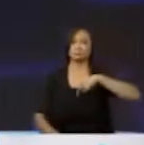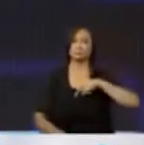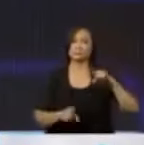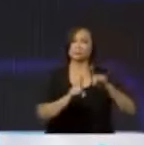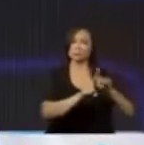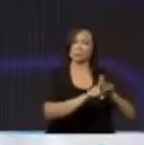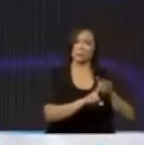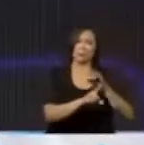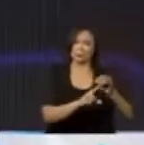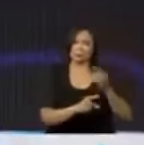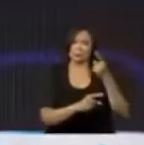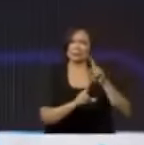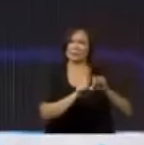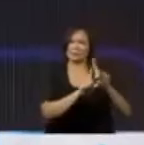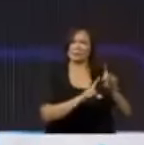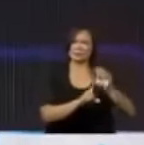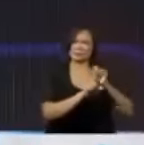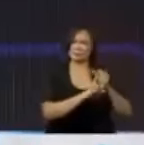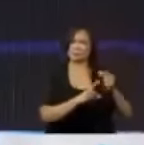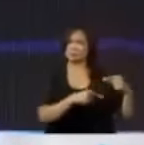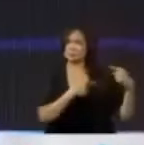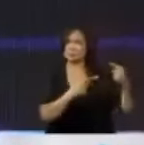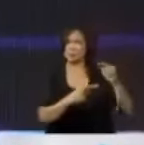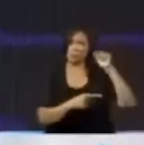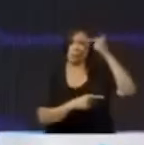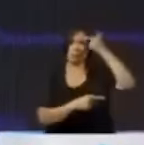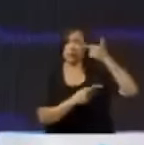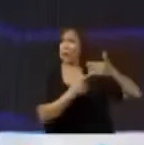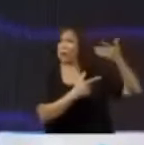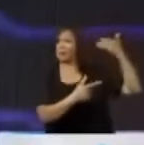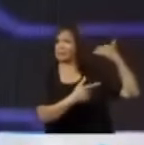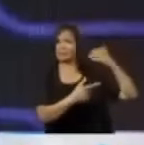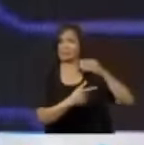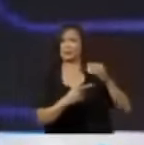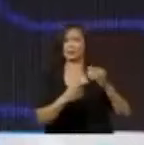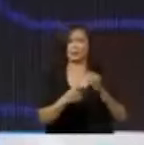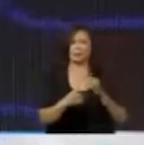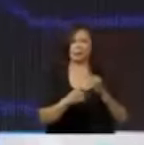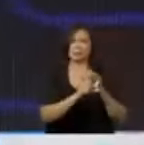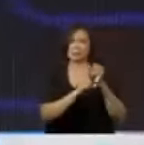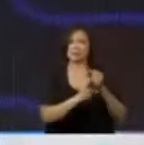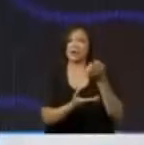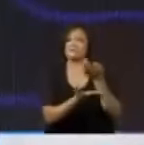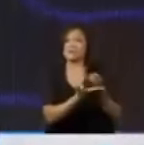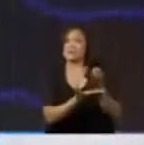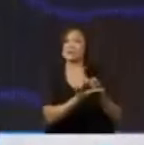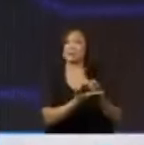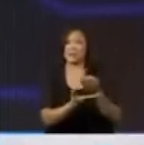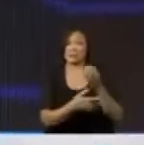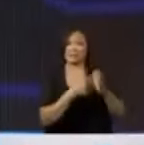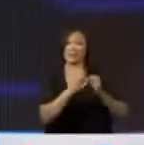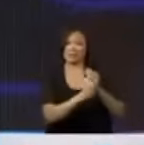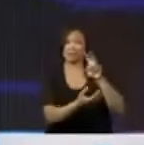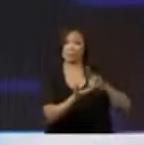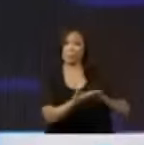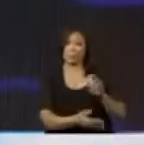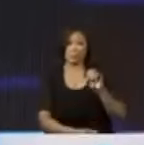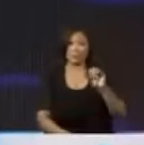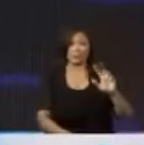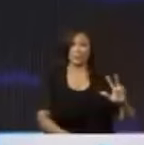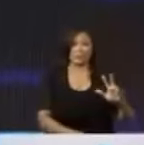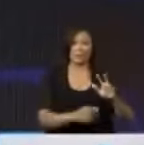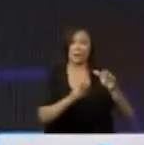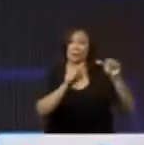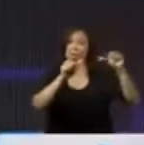nosotros nos tocó enfrentar varias crisis durante nuestra gestión de gobierno, empezando con la crisis financiera dominicana del año 2003.